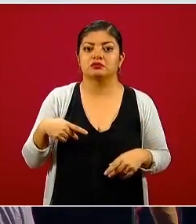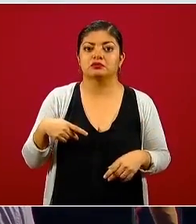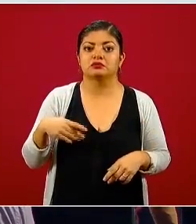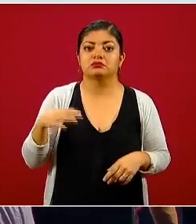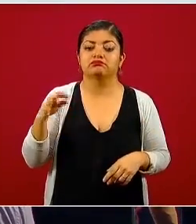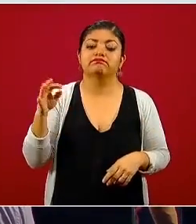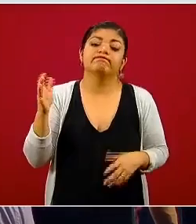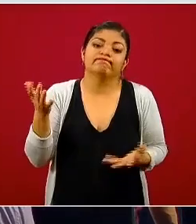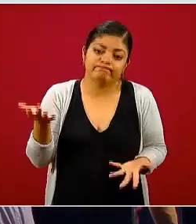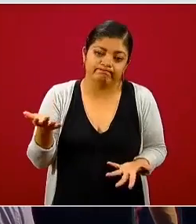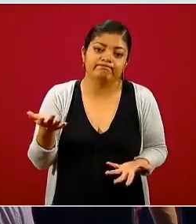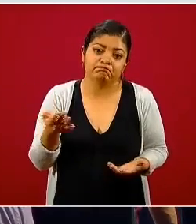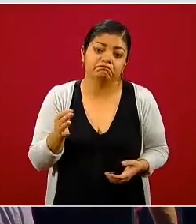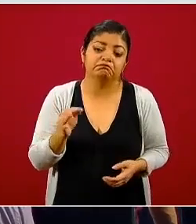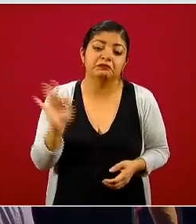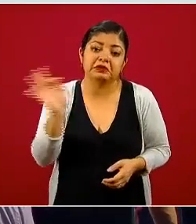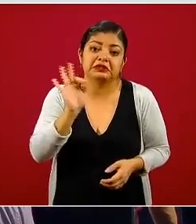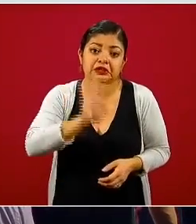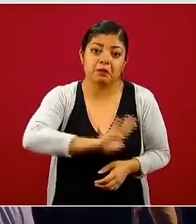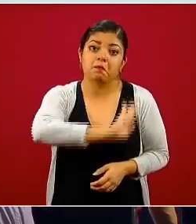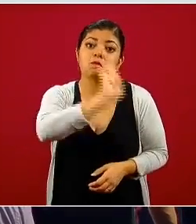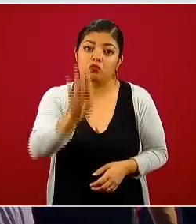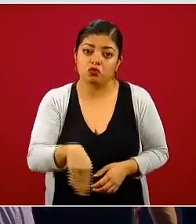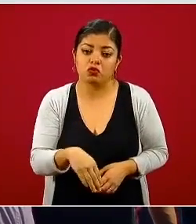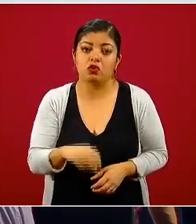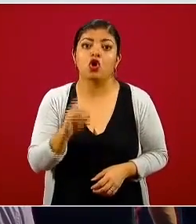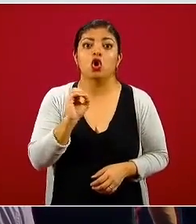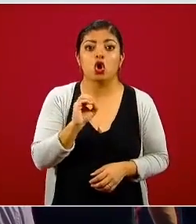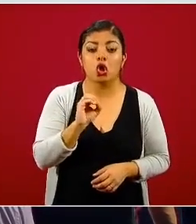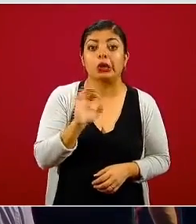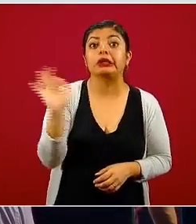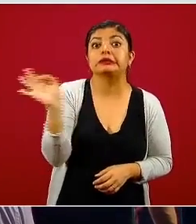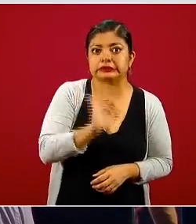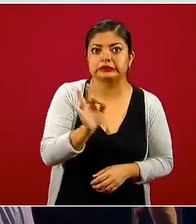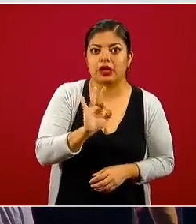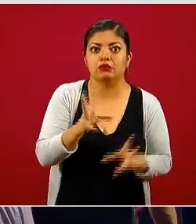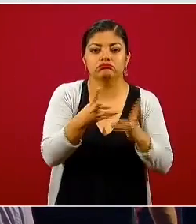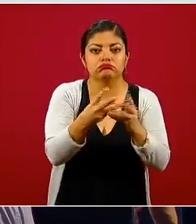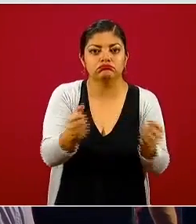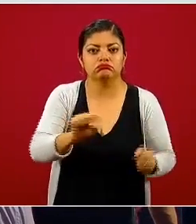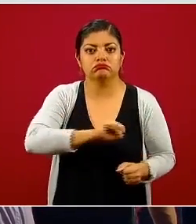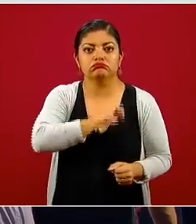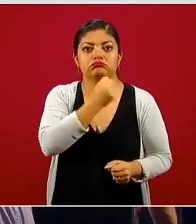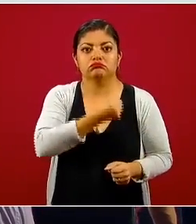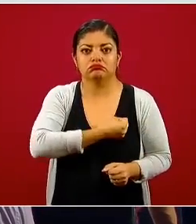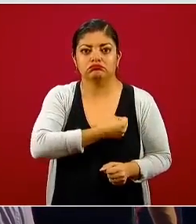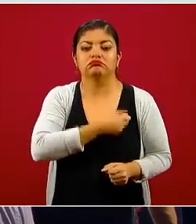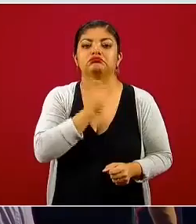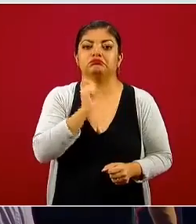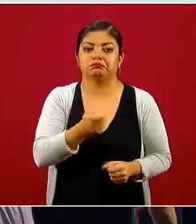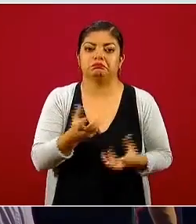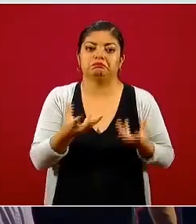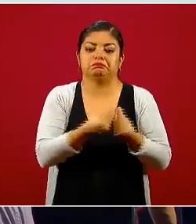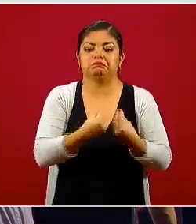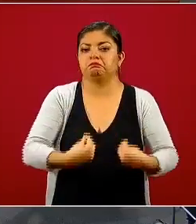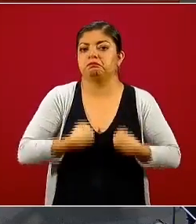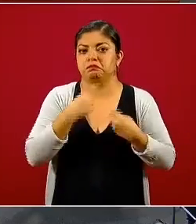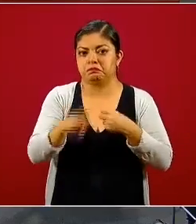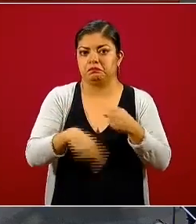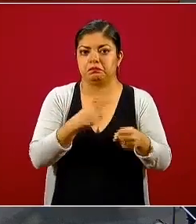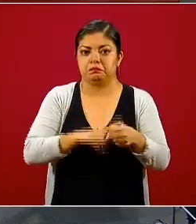muy lamentablemente perdieron la vida, o bien se recuperaron y están ya integradas a su vida